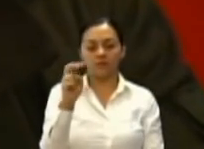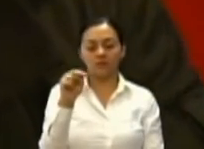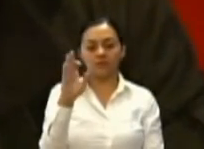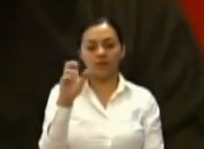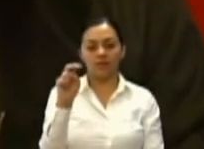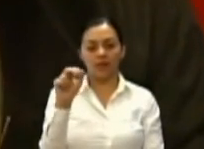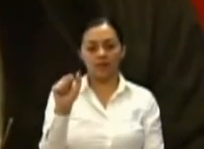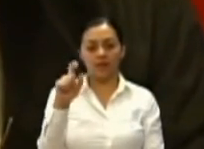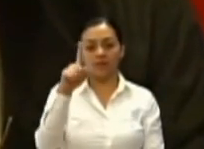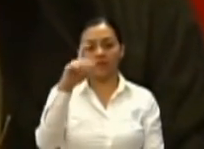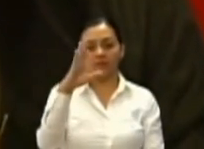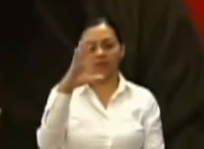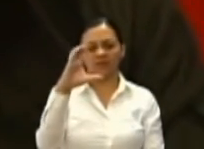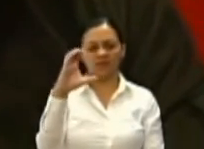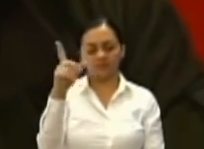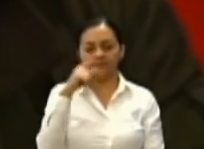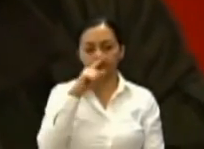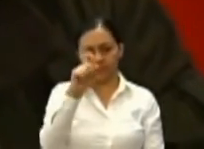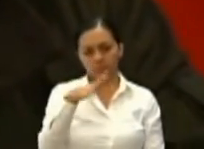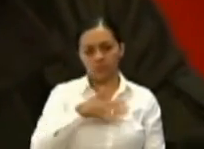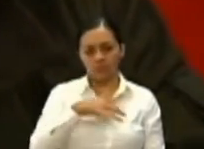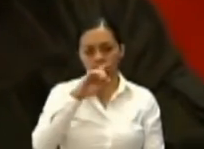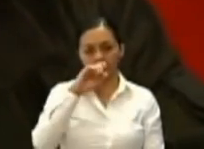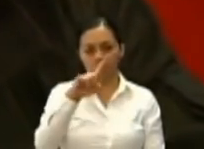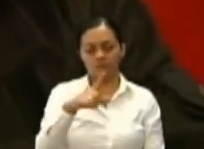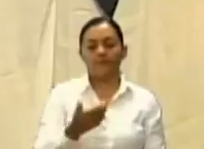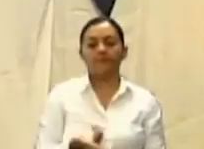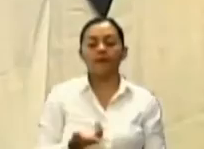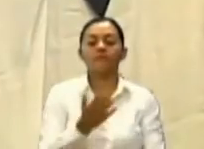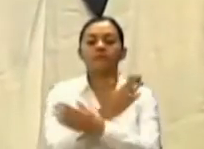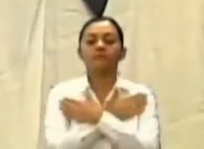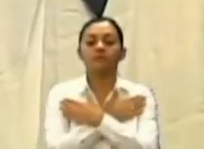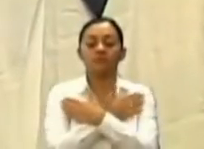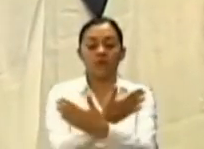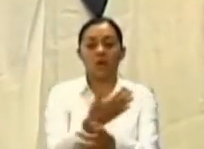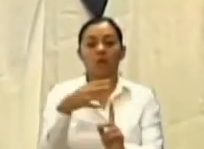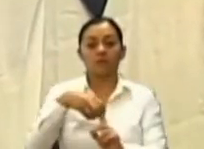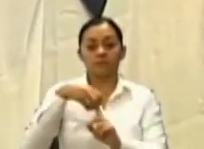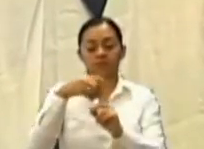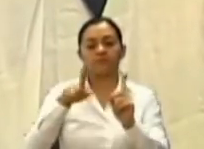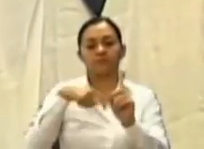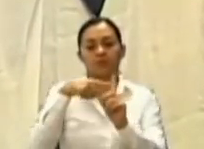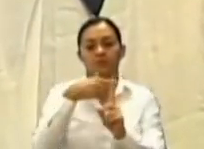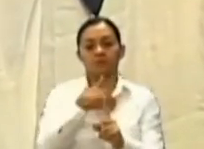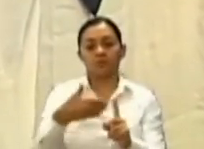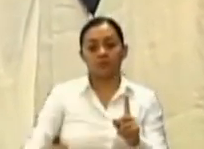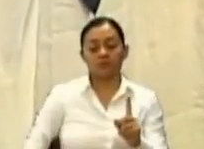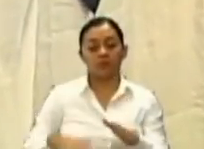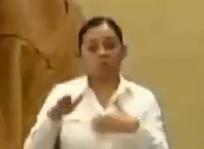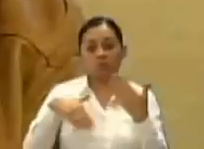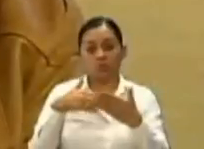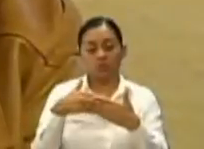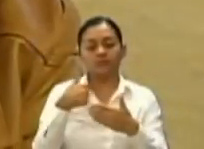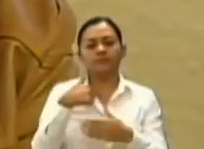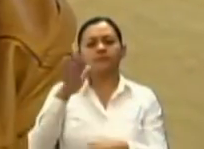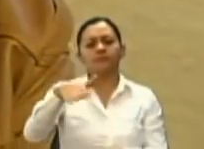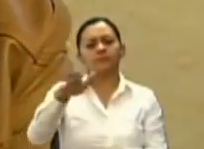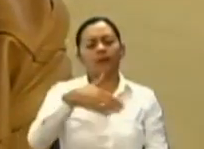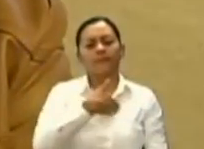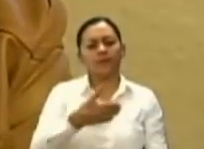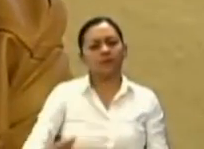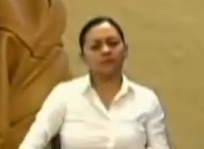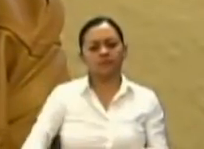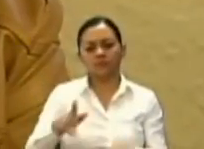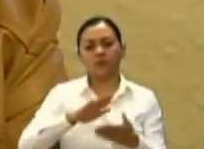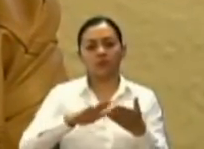fabiola haga la pregunta por favor saludos cordiales presidentes y a todas las autoridades presentes señor presidente cree usted que